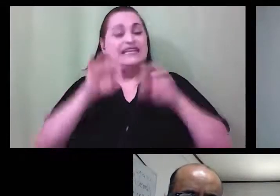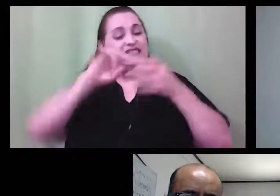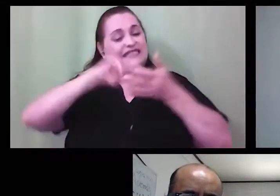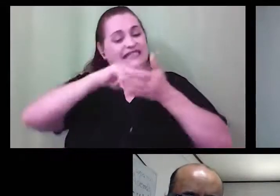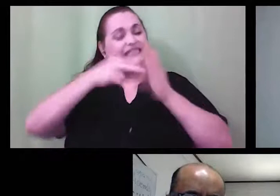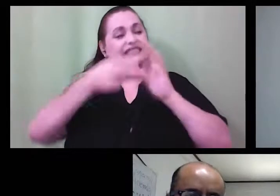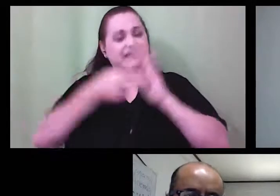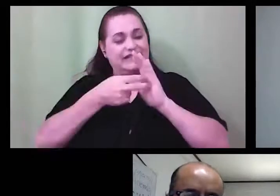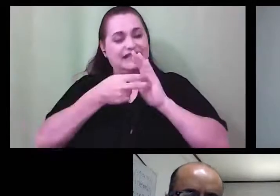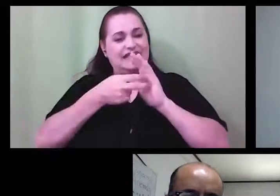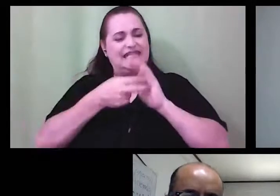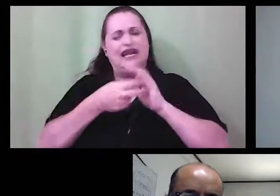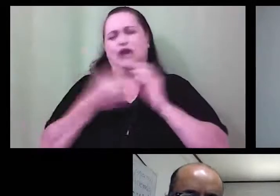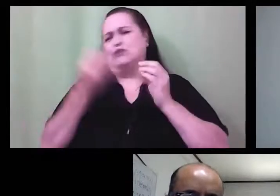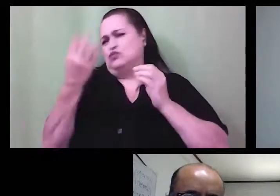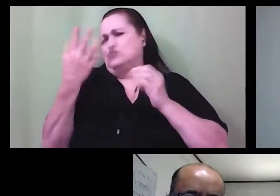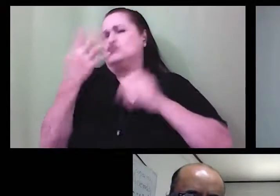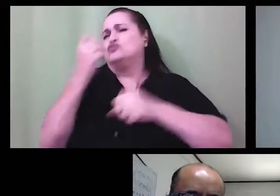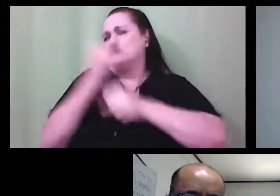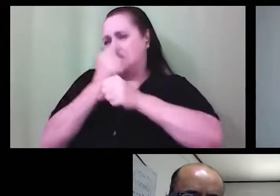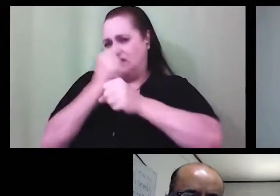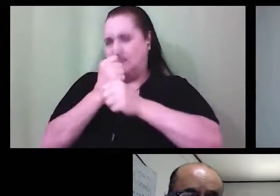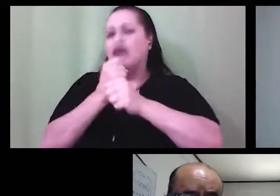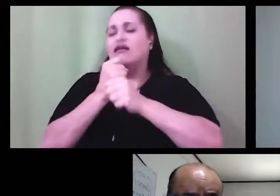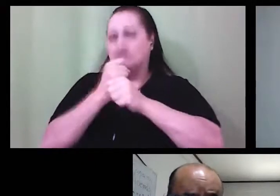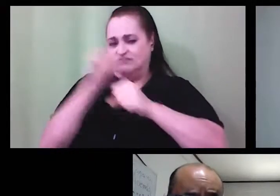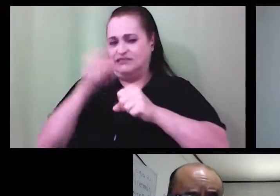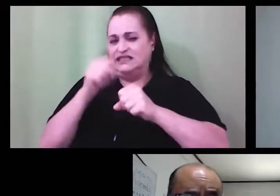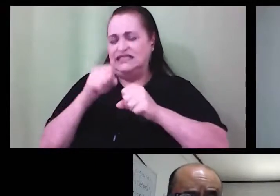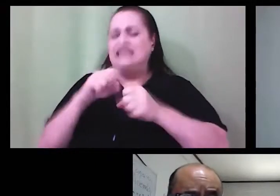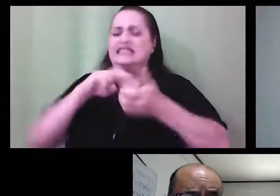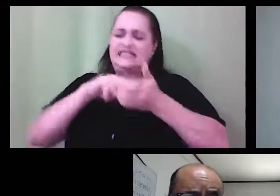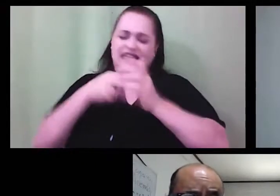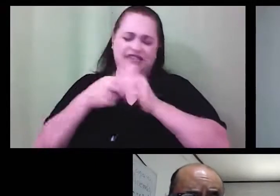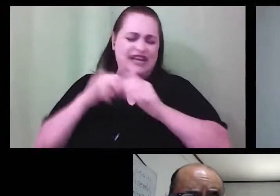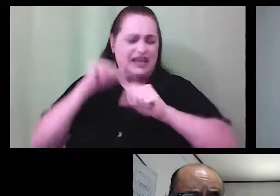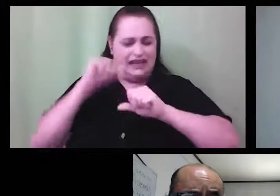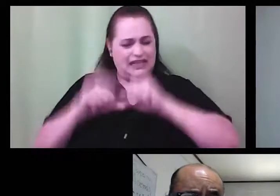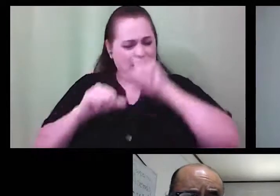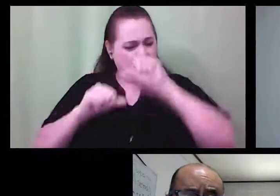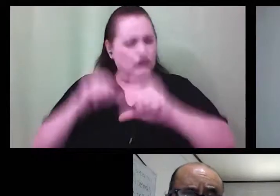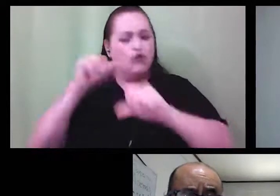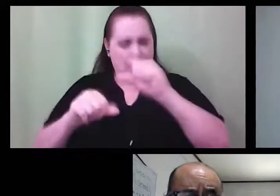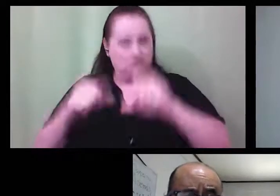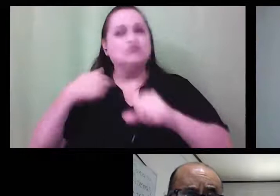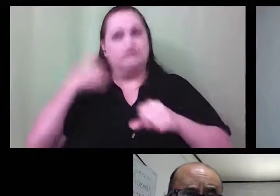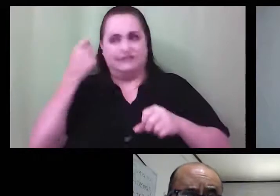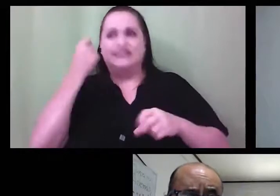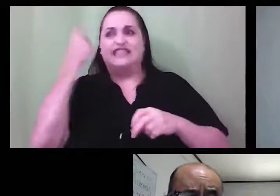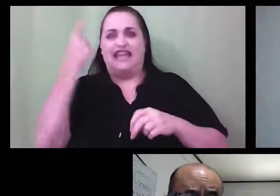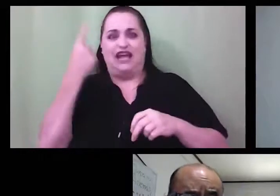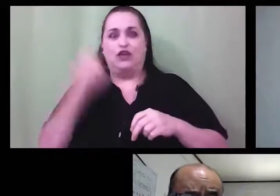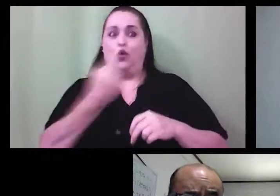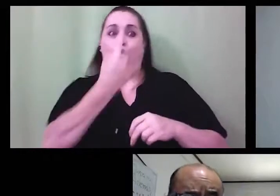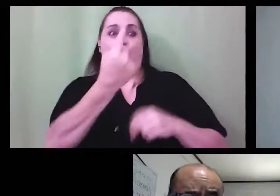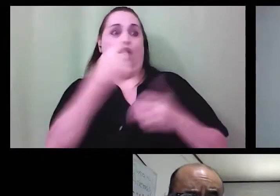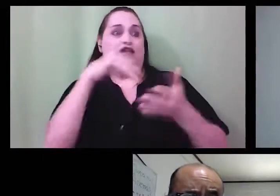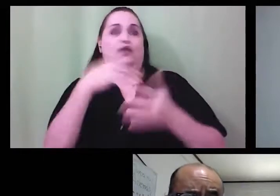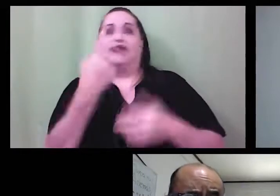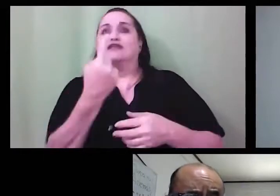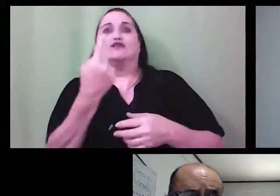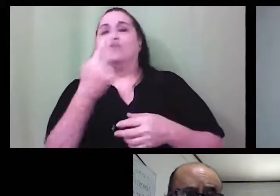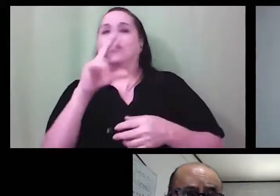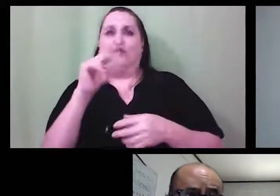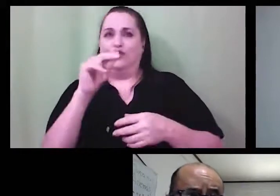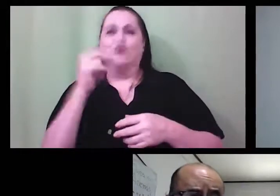implica mucho trabajo, implica un esfuerzo. Entiendo que no tienen solo un alumno,